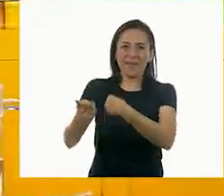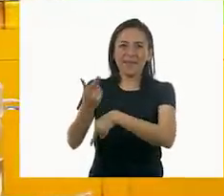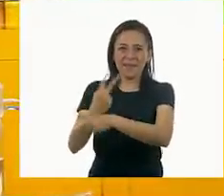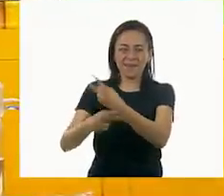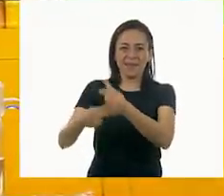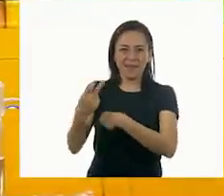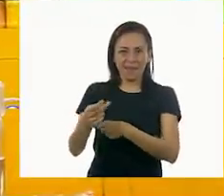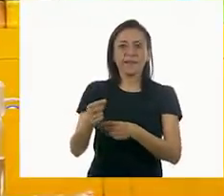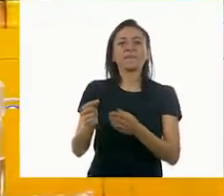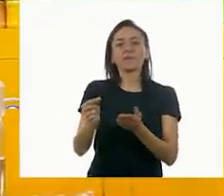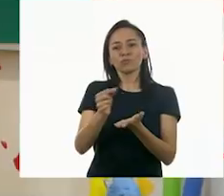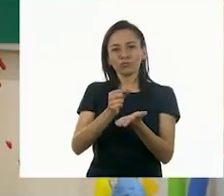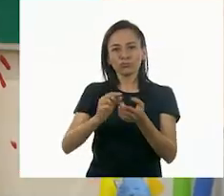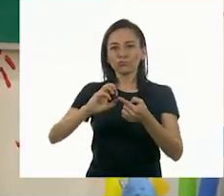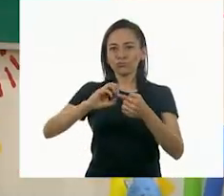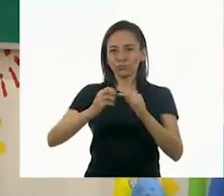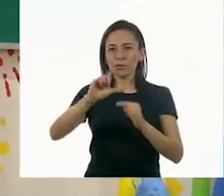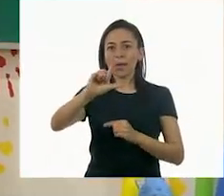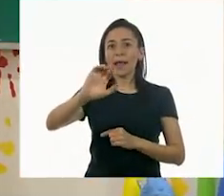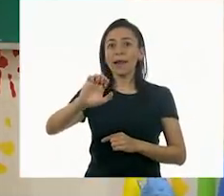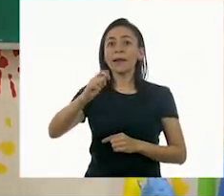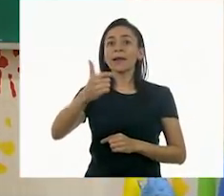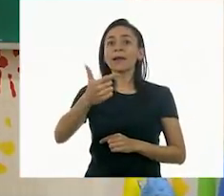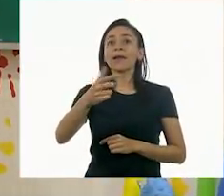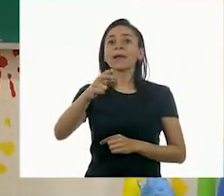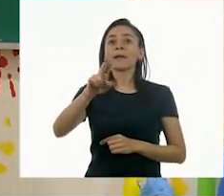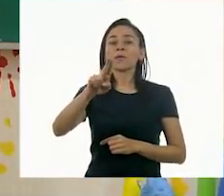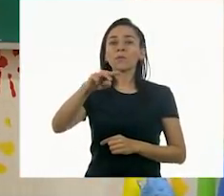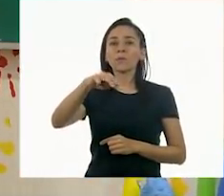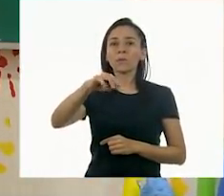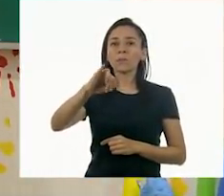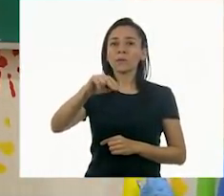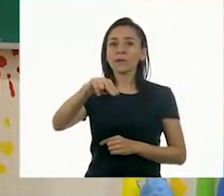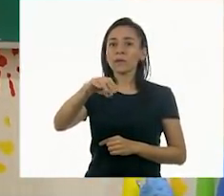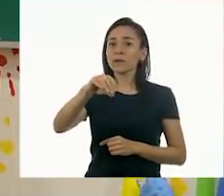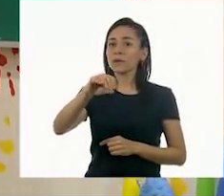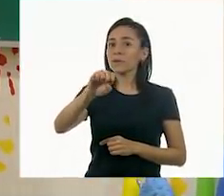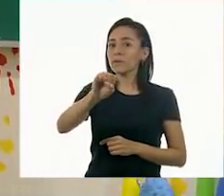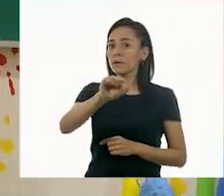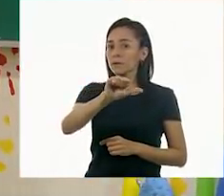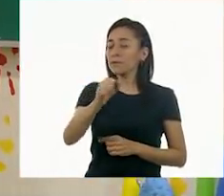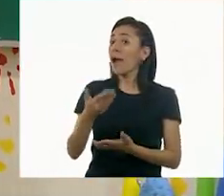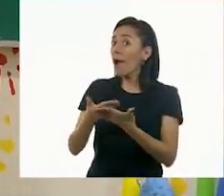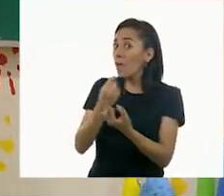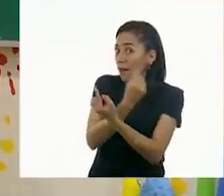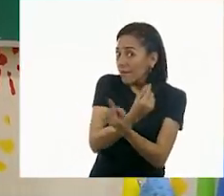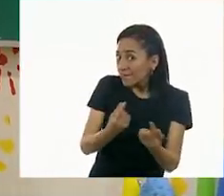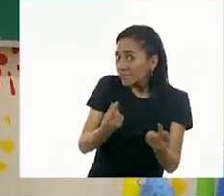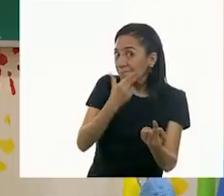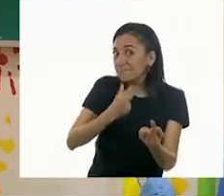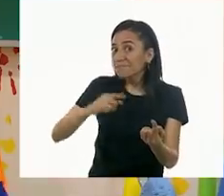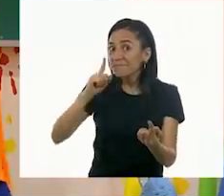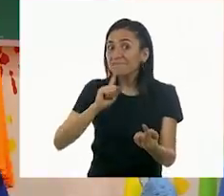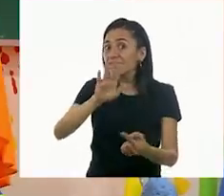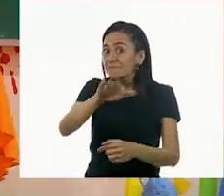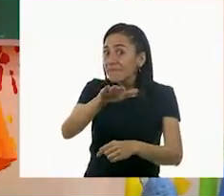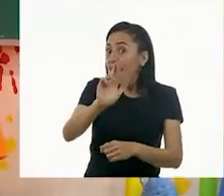a recordarles a nuestras niñas y a nuestros niños que los alimentos derivados de